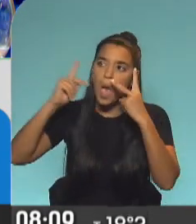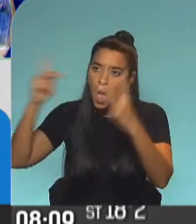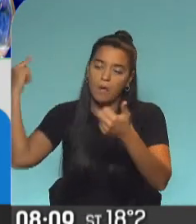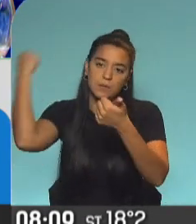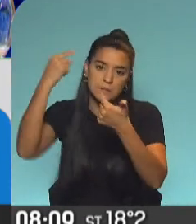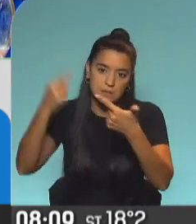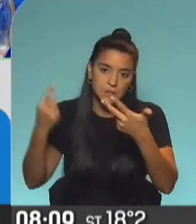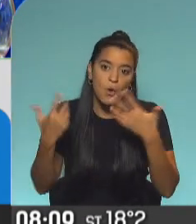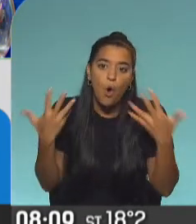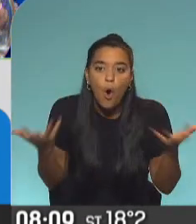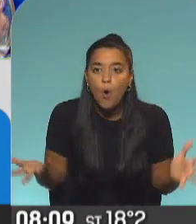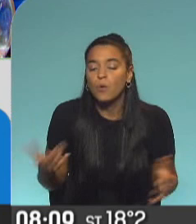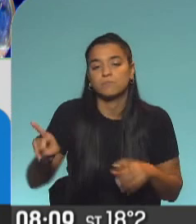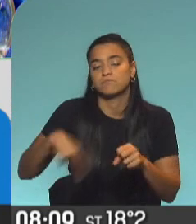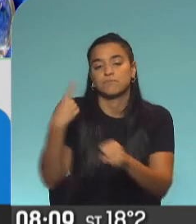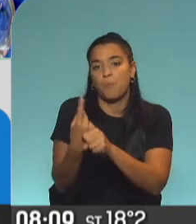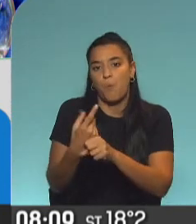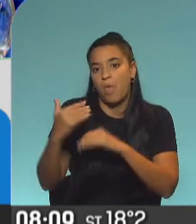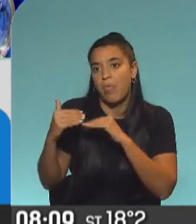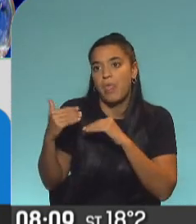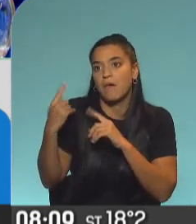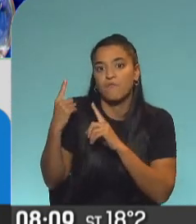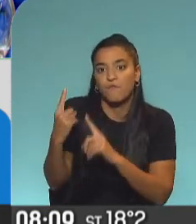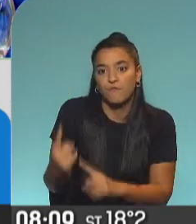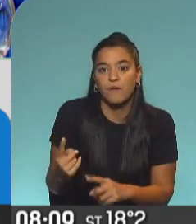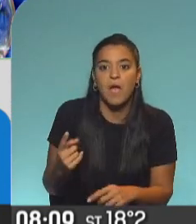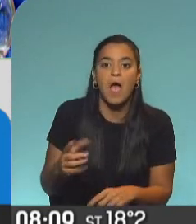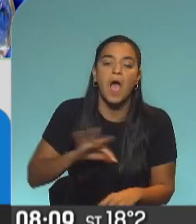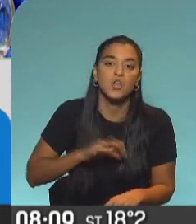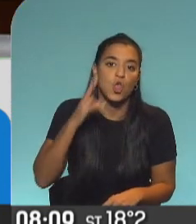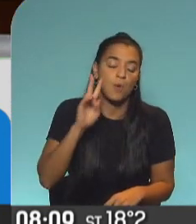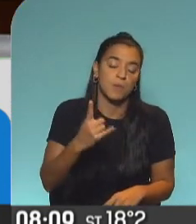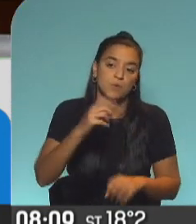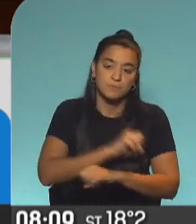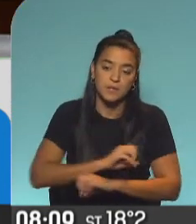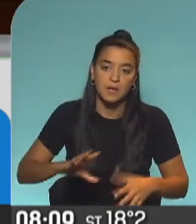todo, obviamente no se pudo sostener en el tiempo y en el 2001 estalló.